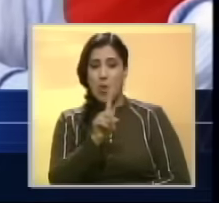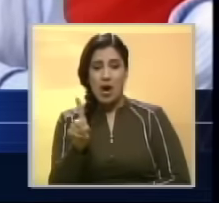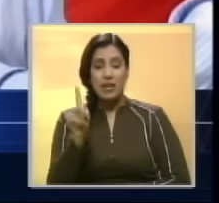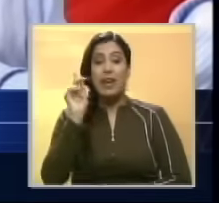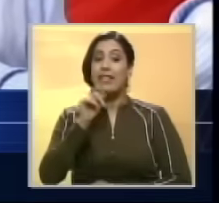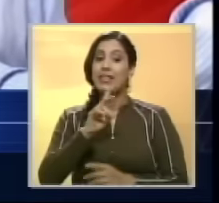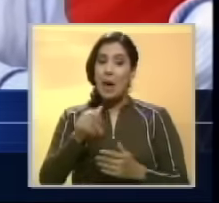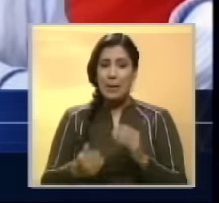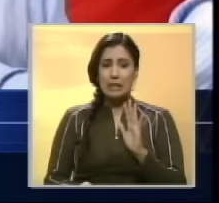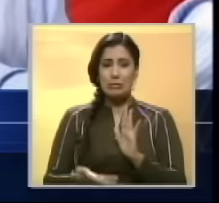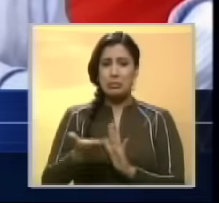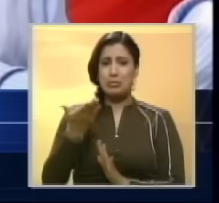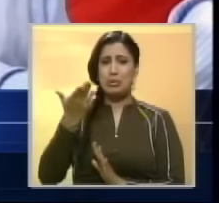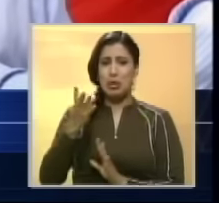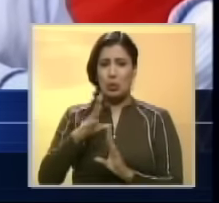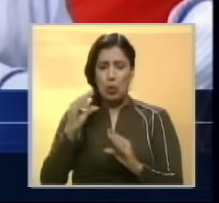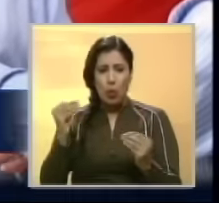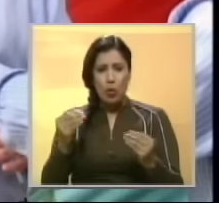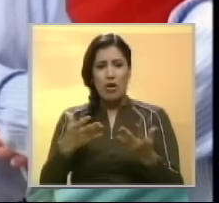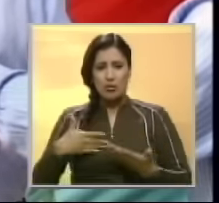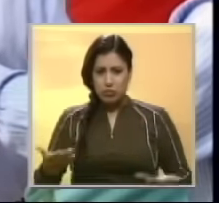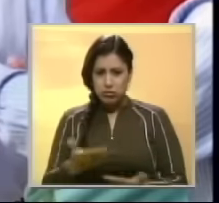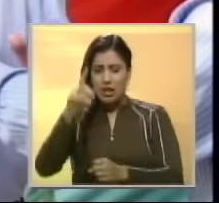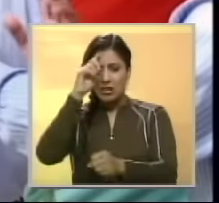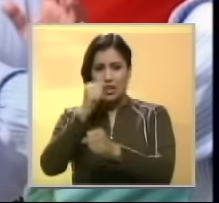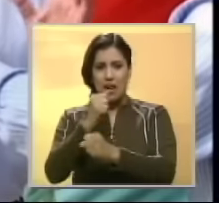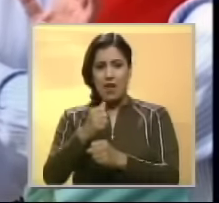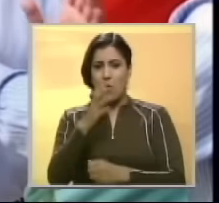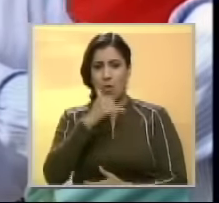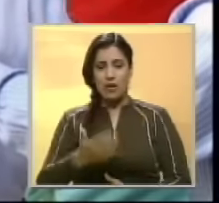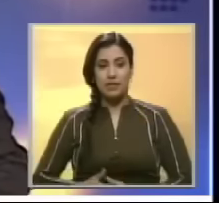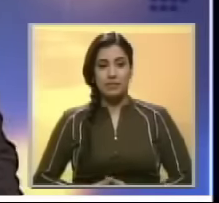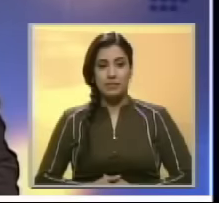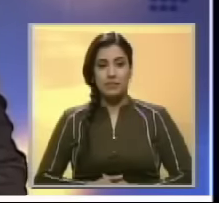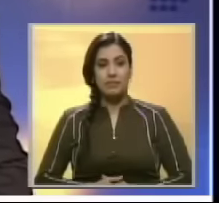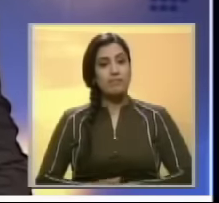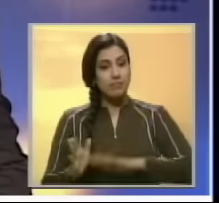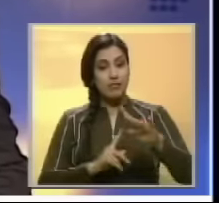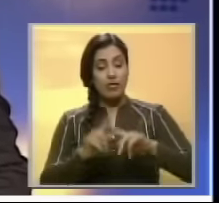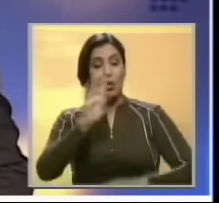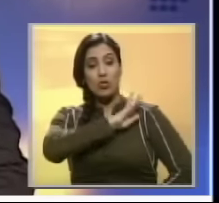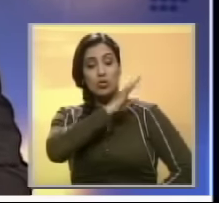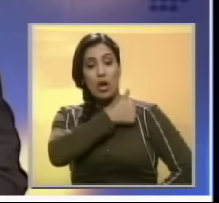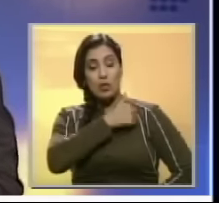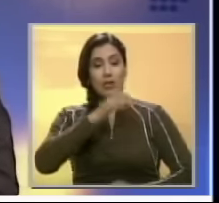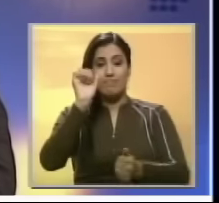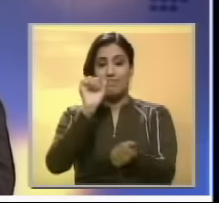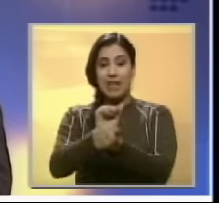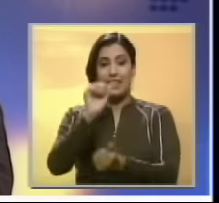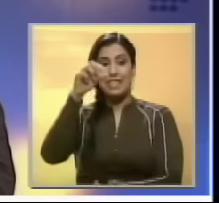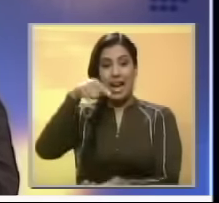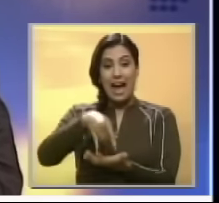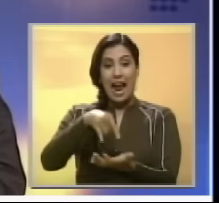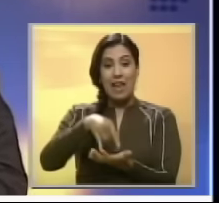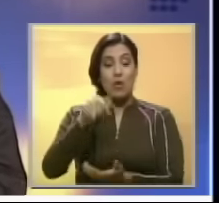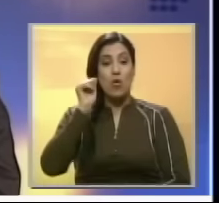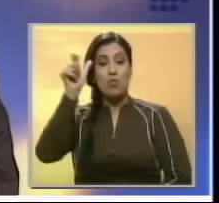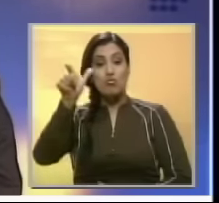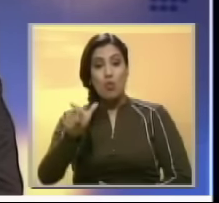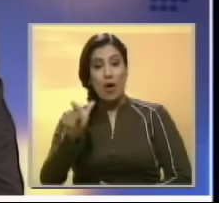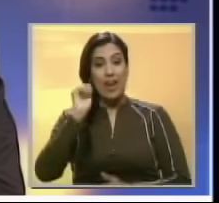carencia de precios adecuados que estimulen la producción autoridades detuvieron en carabobo a la bedet